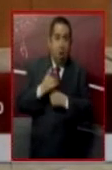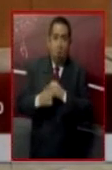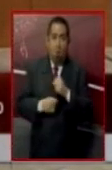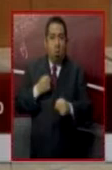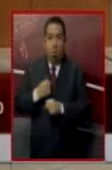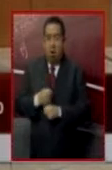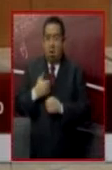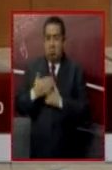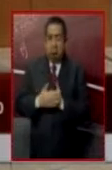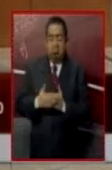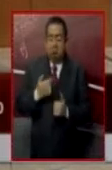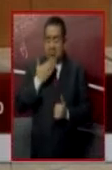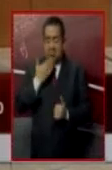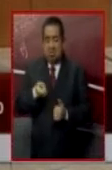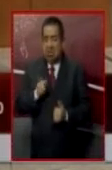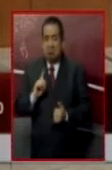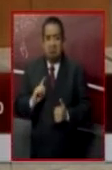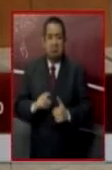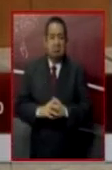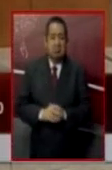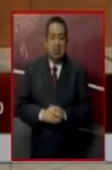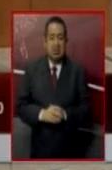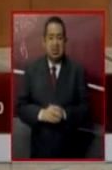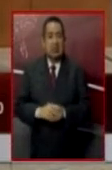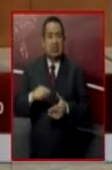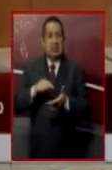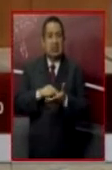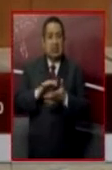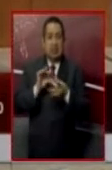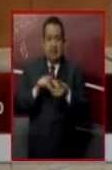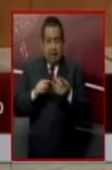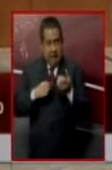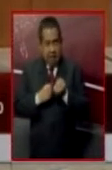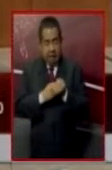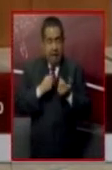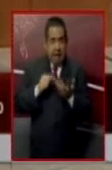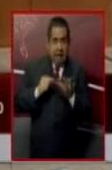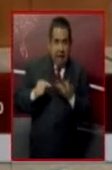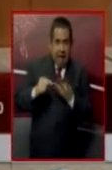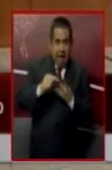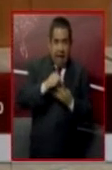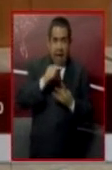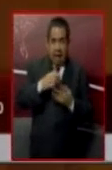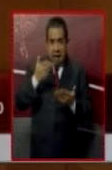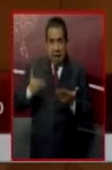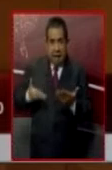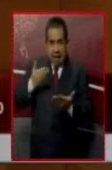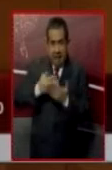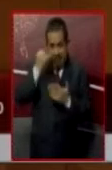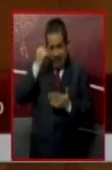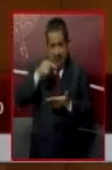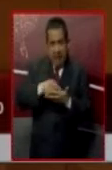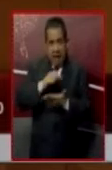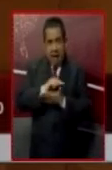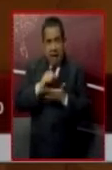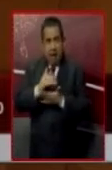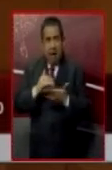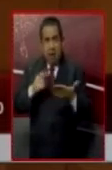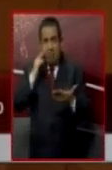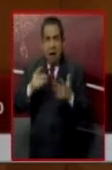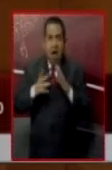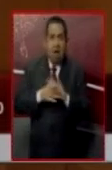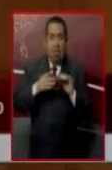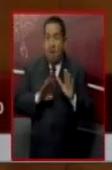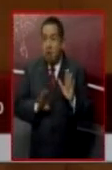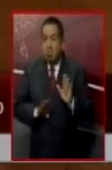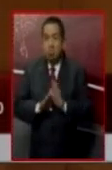economía el año siguiente. Los incentivos que se proponen en este paquete para detonar